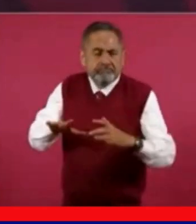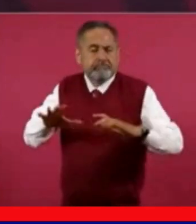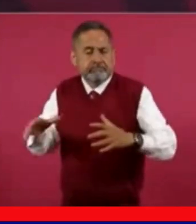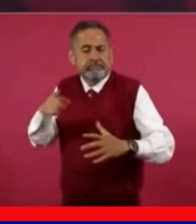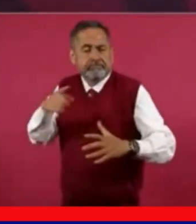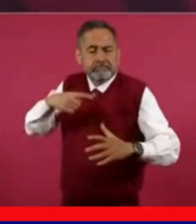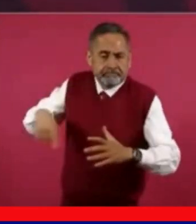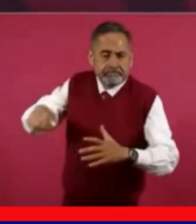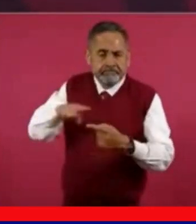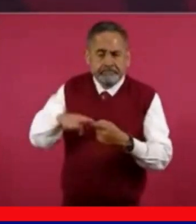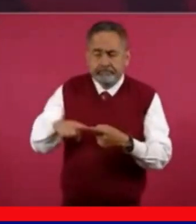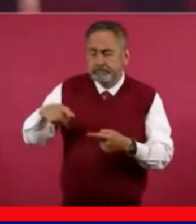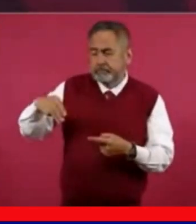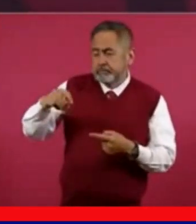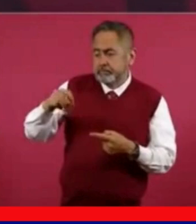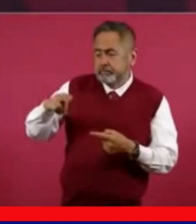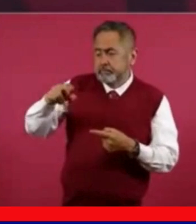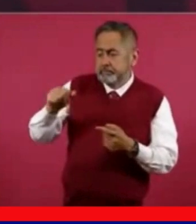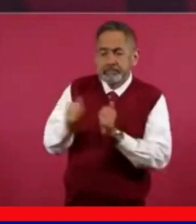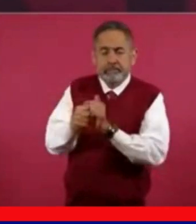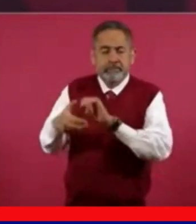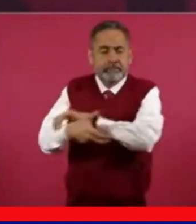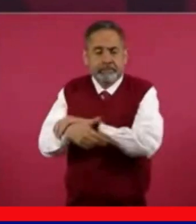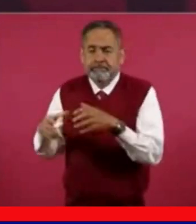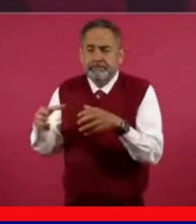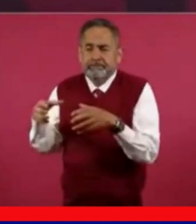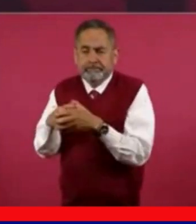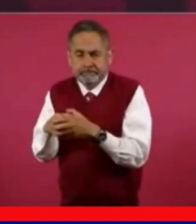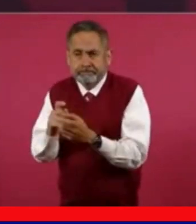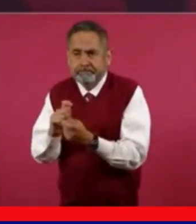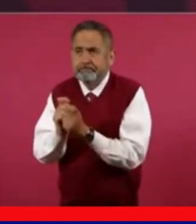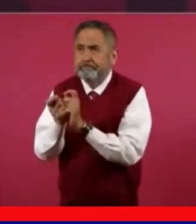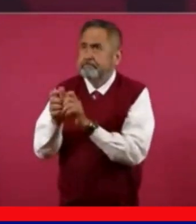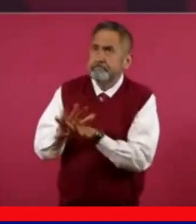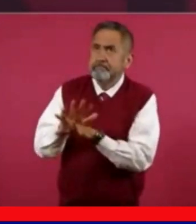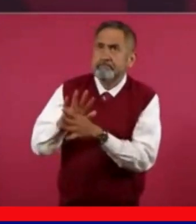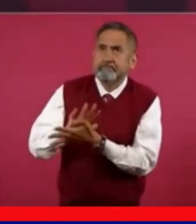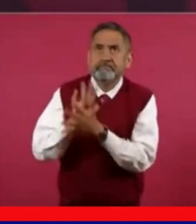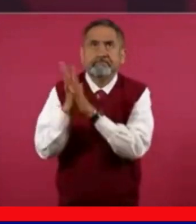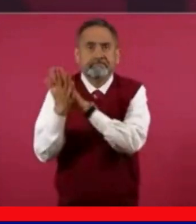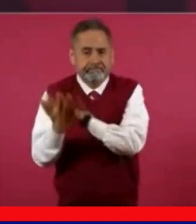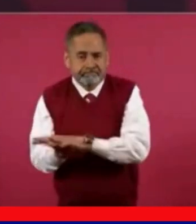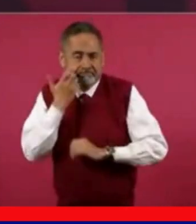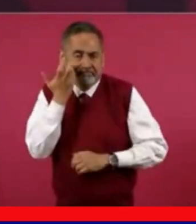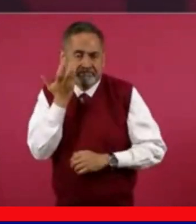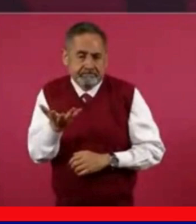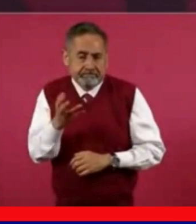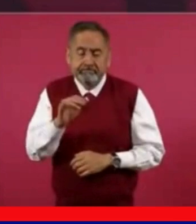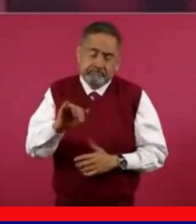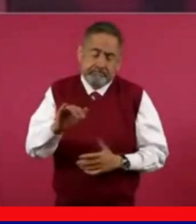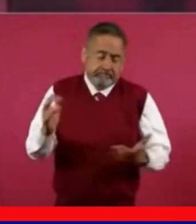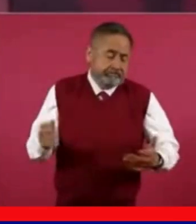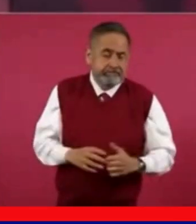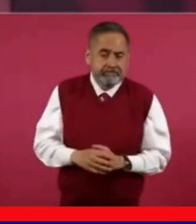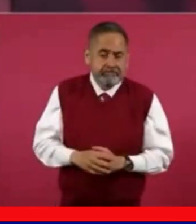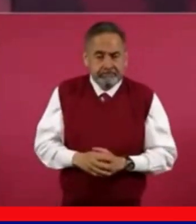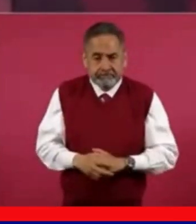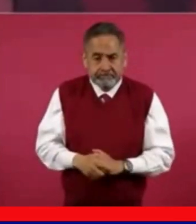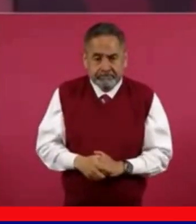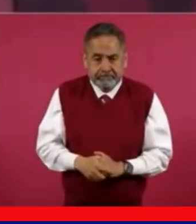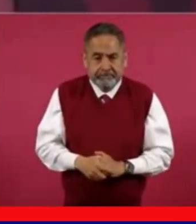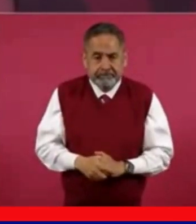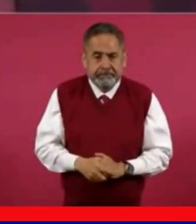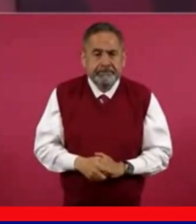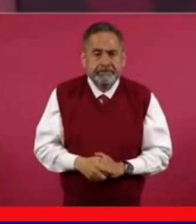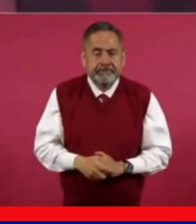manipular además afirmó que sin importar cuánto dure la huelga esto no afectará a la población mexicana en